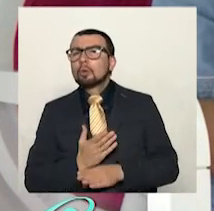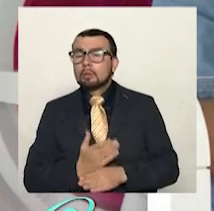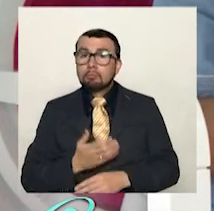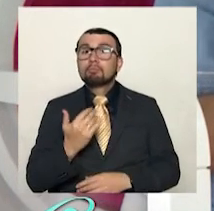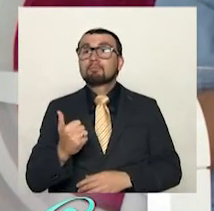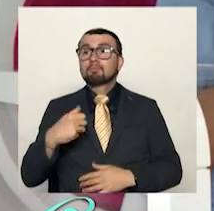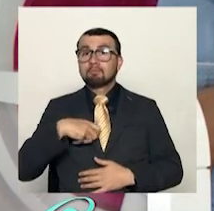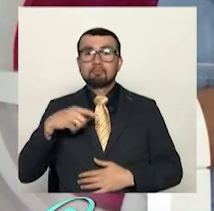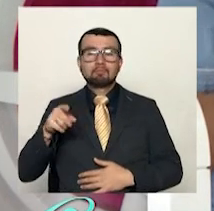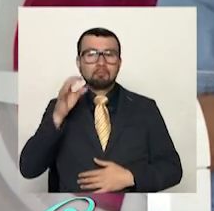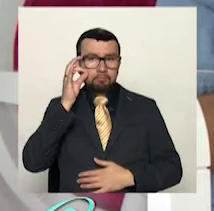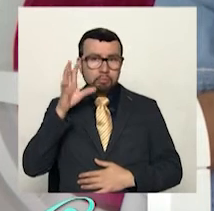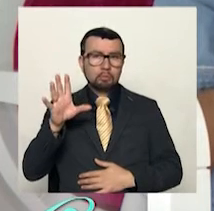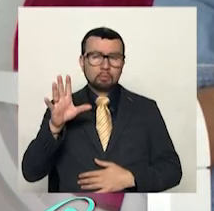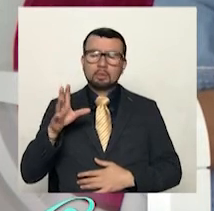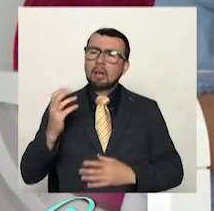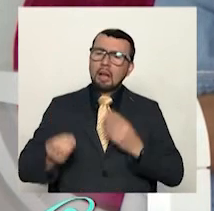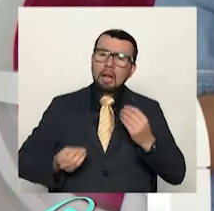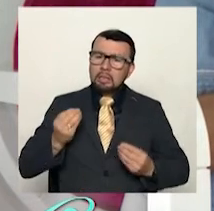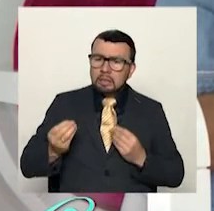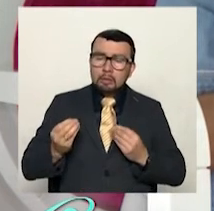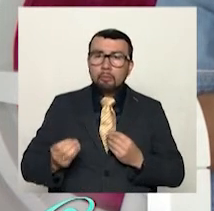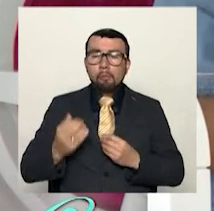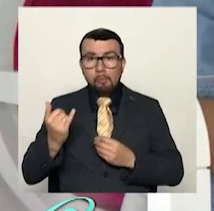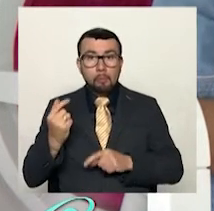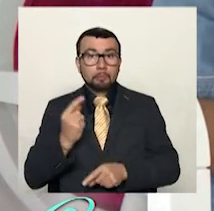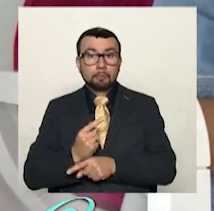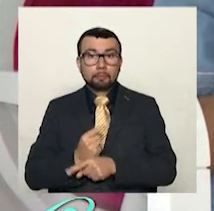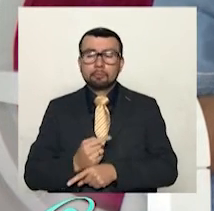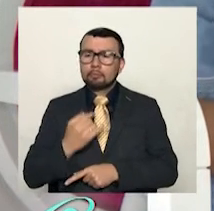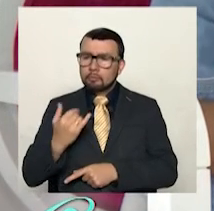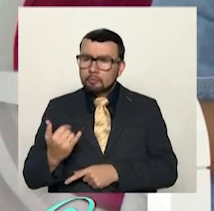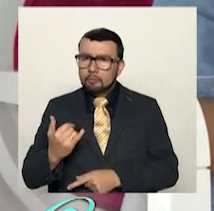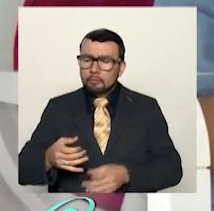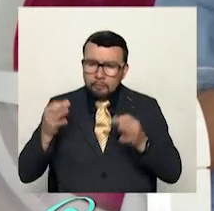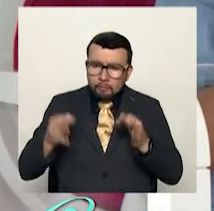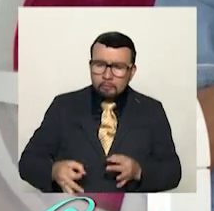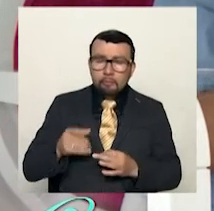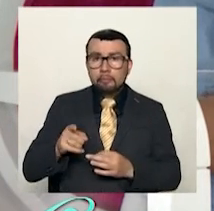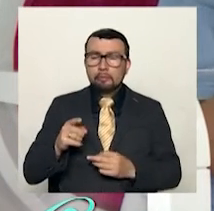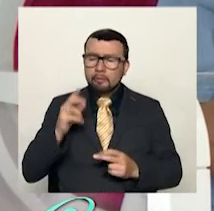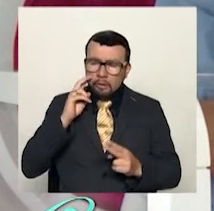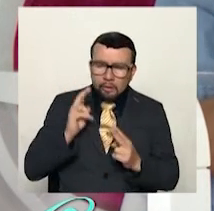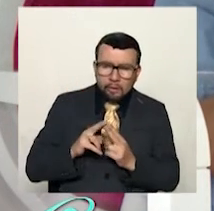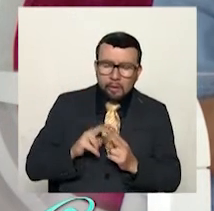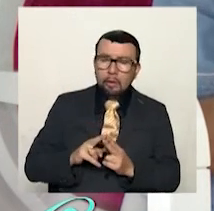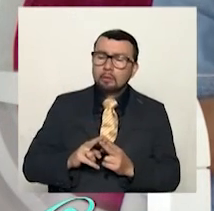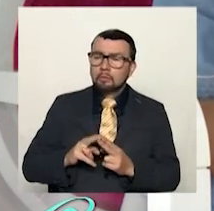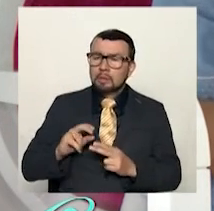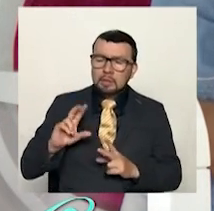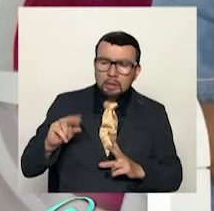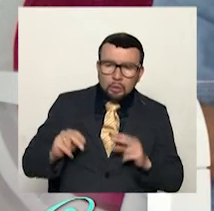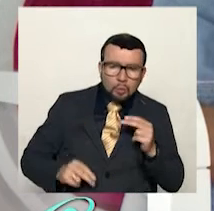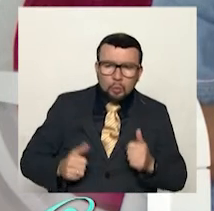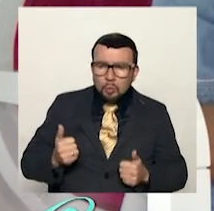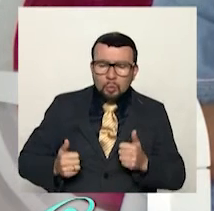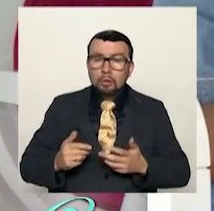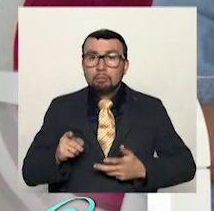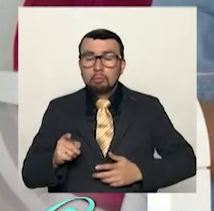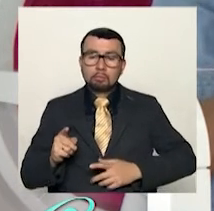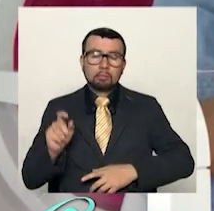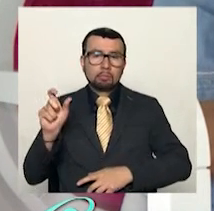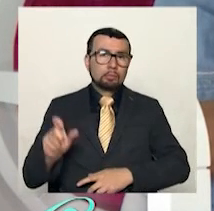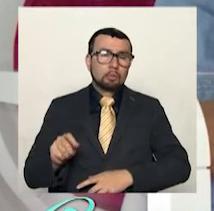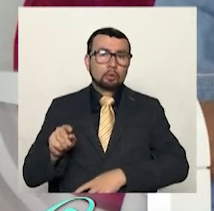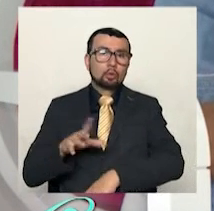cuando nosotros hacemos un uso inadecuado de medicamentos o no hacemos la consulta médica, como decía el doctor